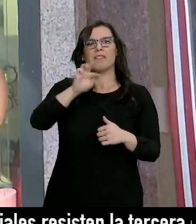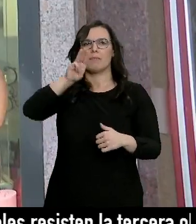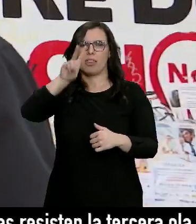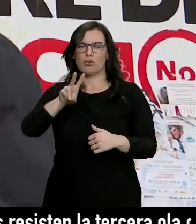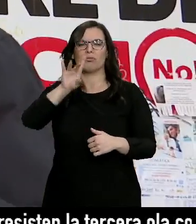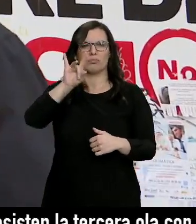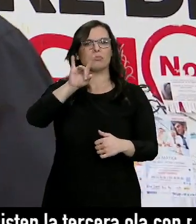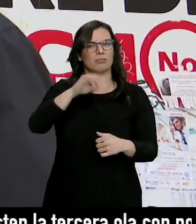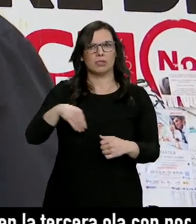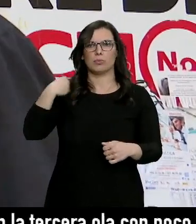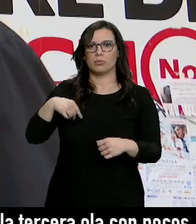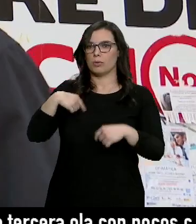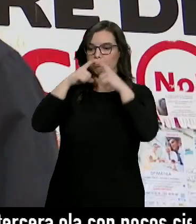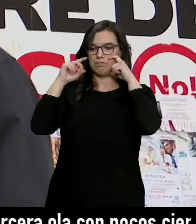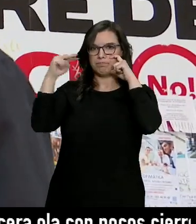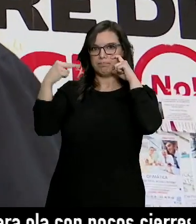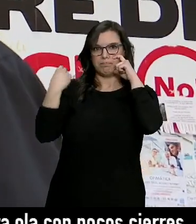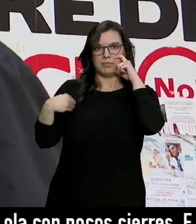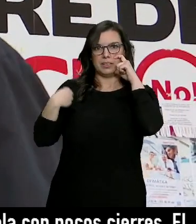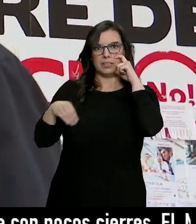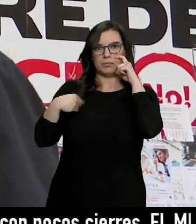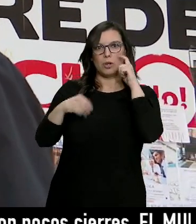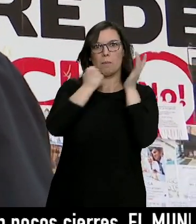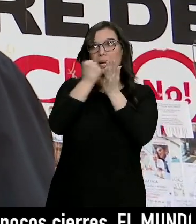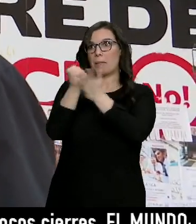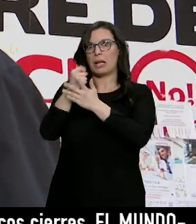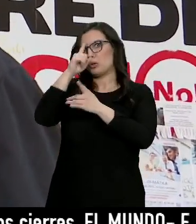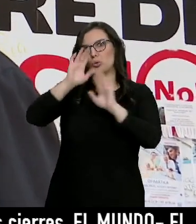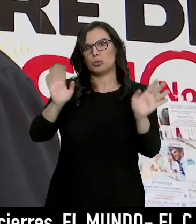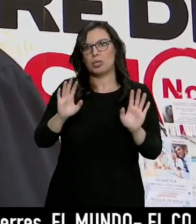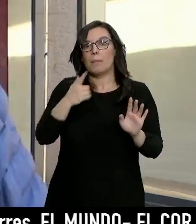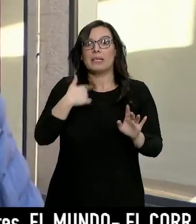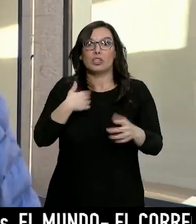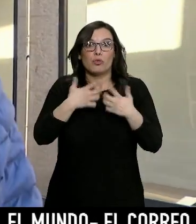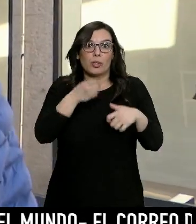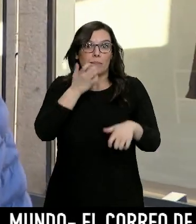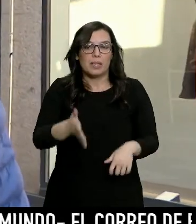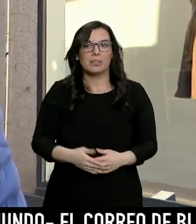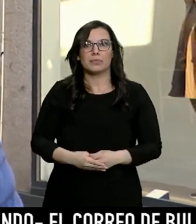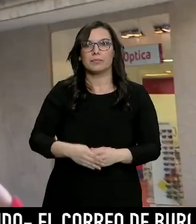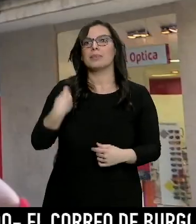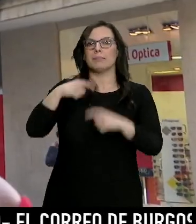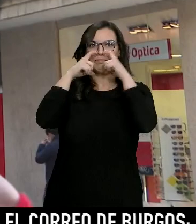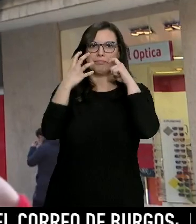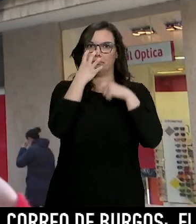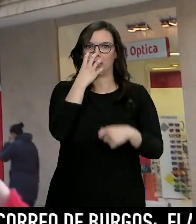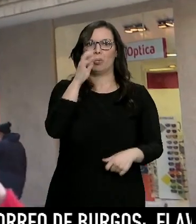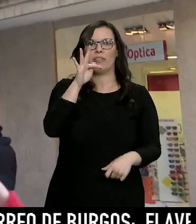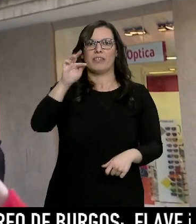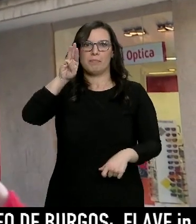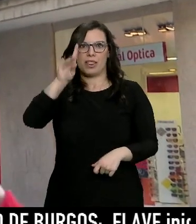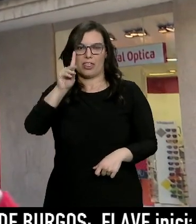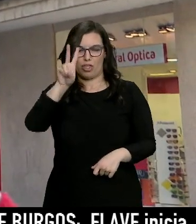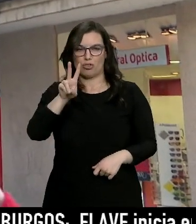misma. FP2. Esta, la que llevo puesta. No conozco de marcas ni de otra cosa, pero me han dicho que funciona bien. La FP2. Las